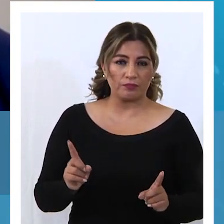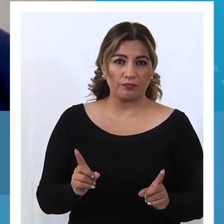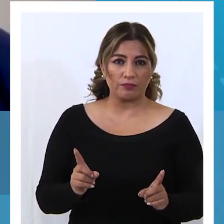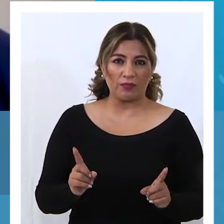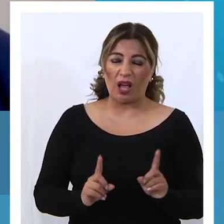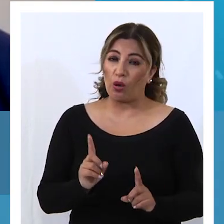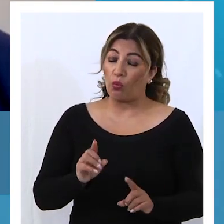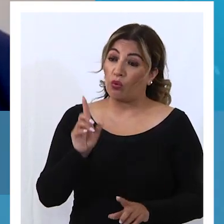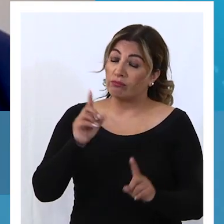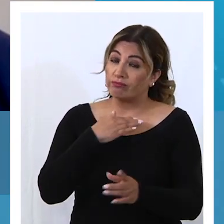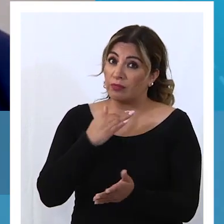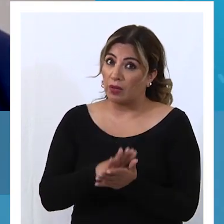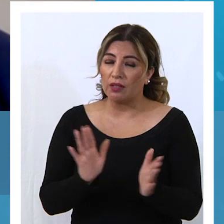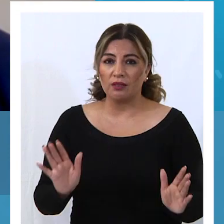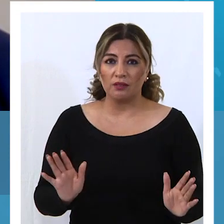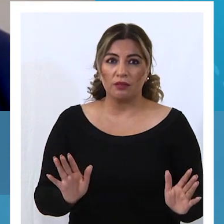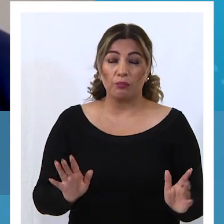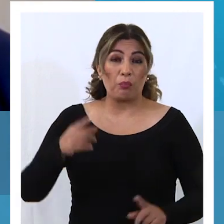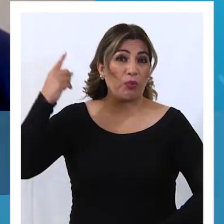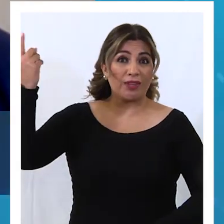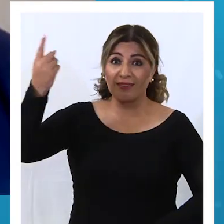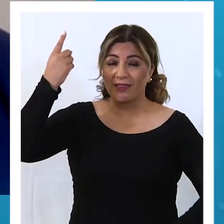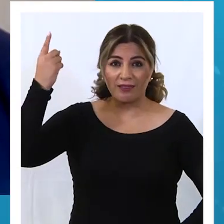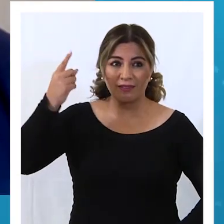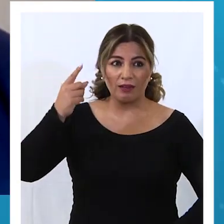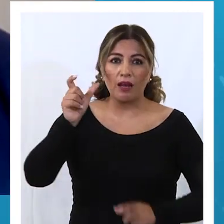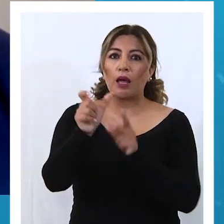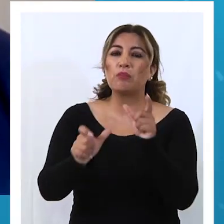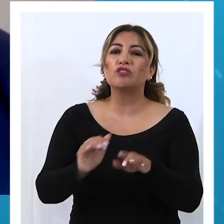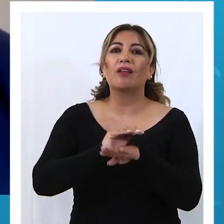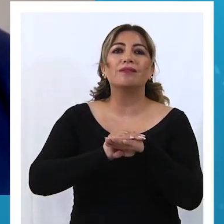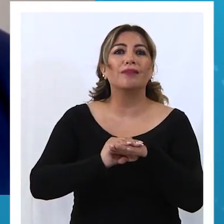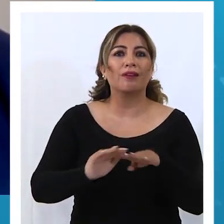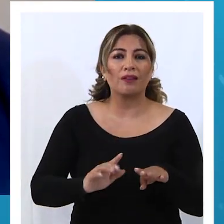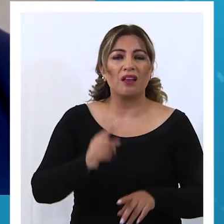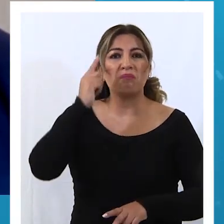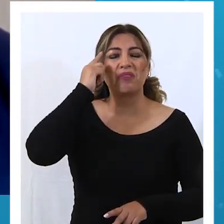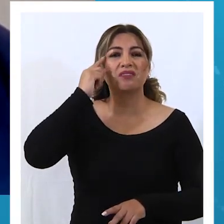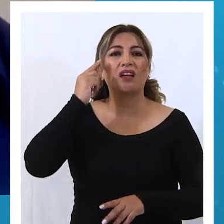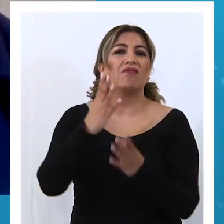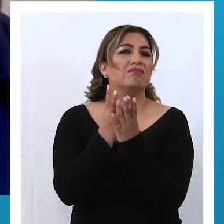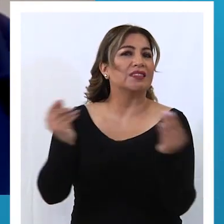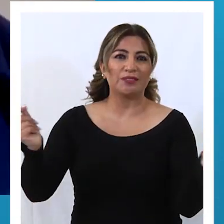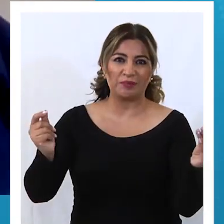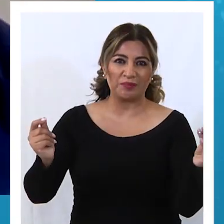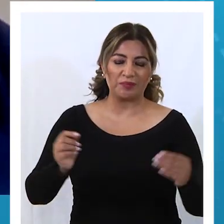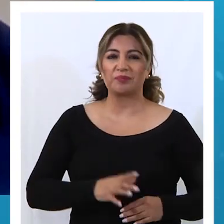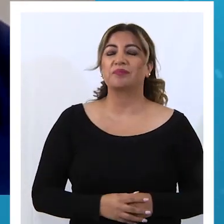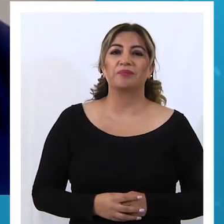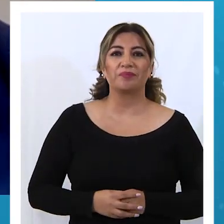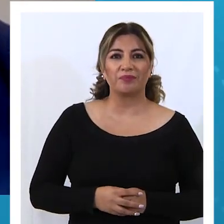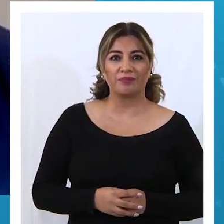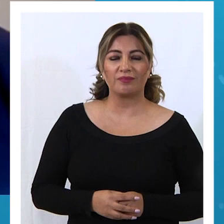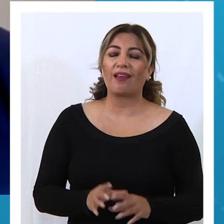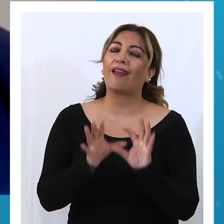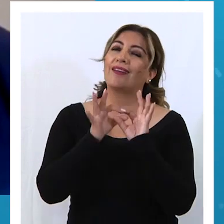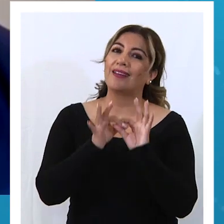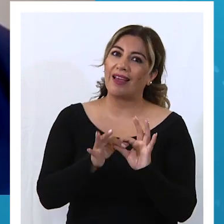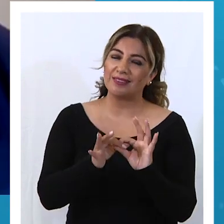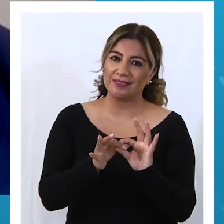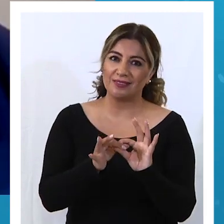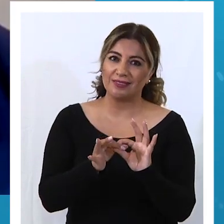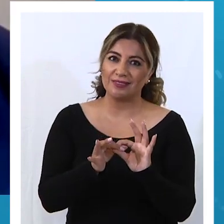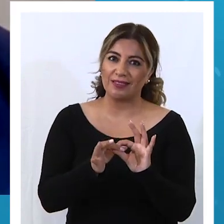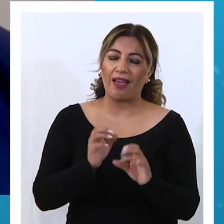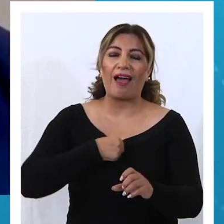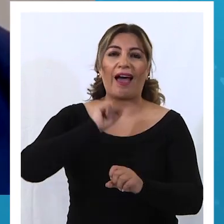ocurren desgracia, pero en general yo creo que la gente tiene que estar tranquila y pensar de que esto va a pasar. Ok. Gracias, Carlos, por